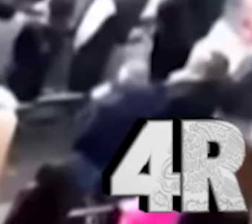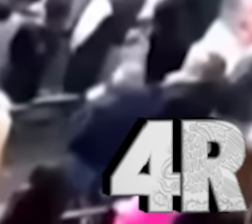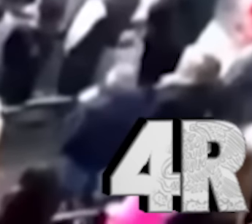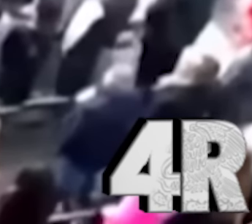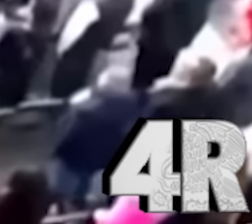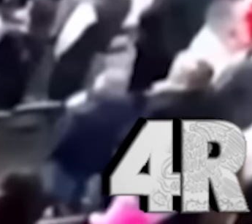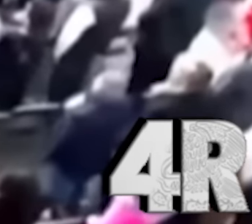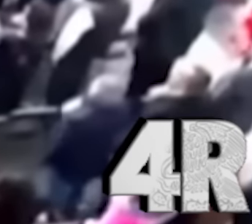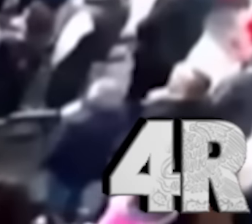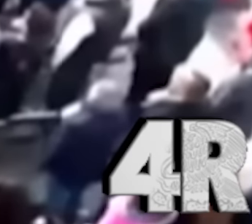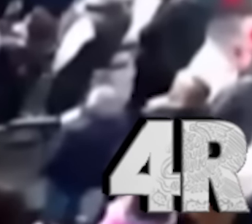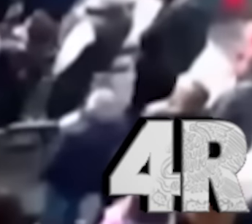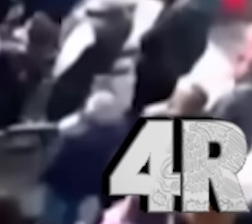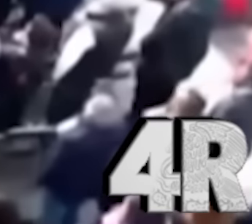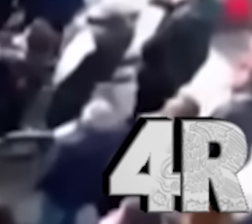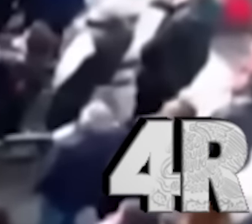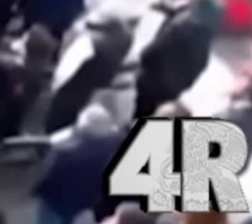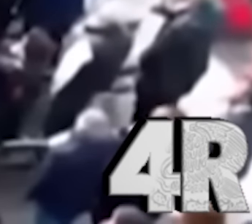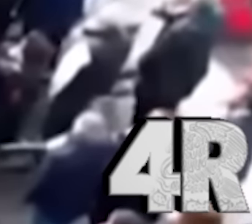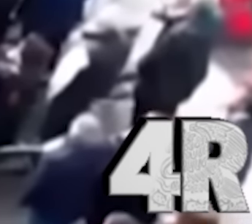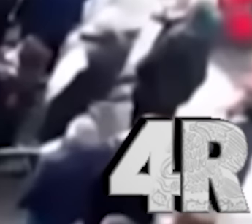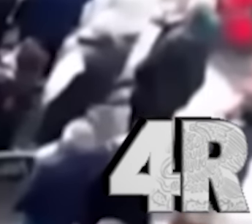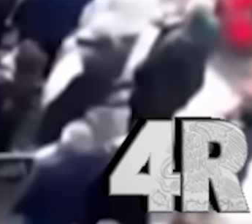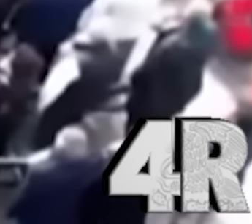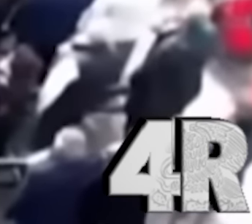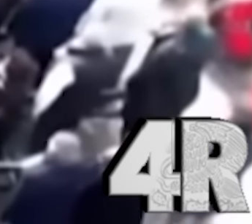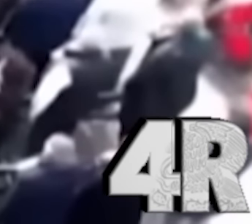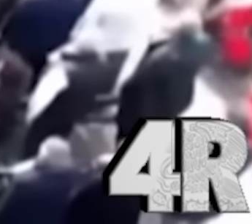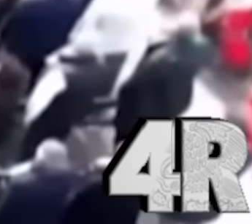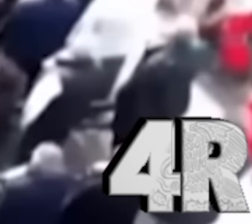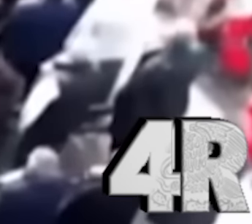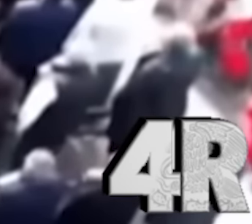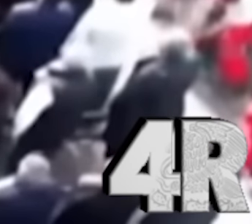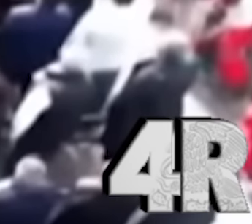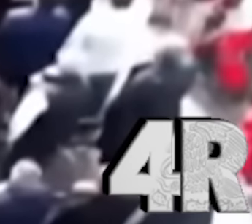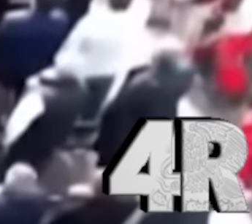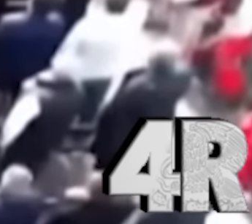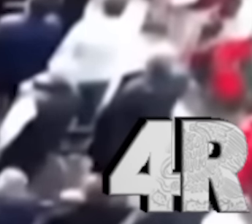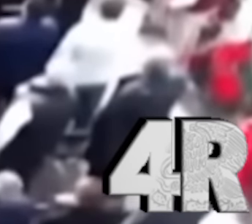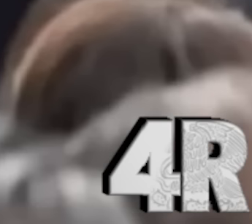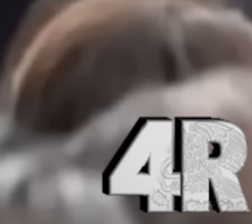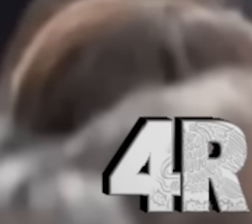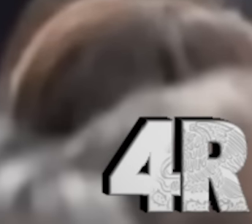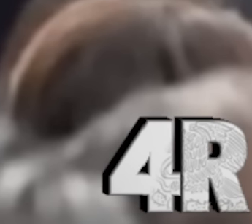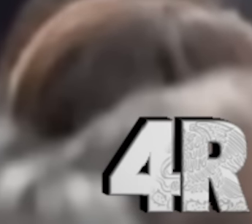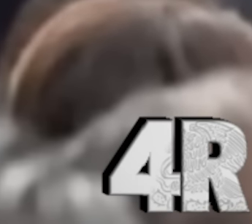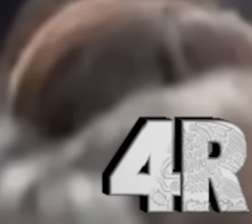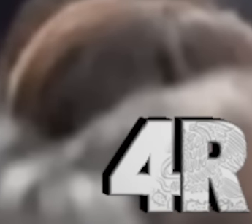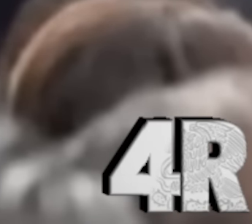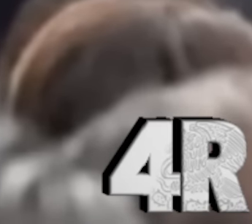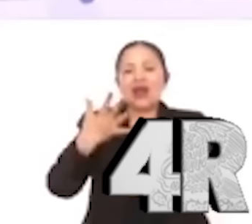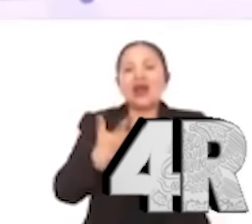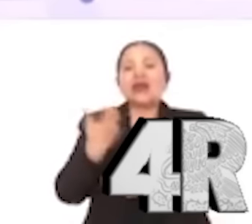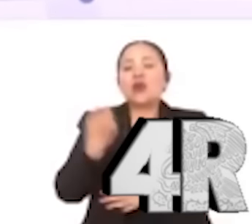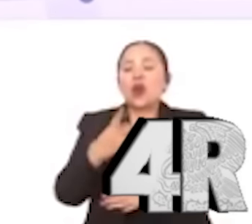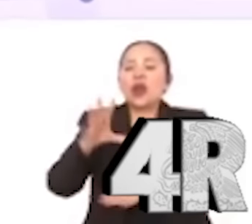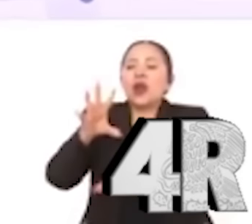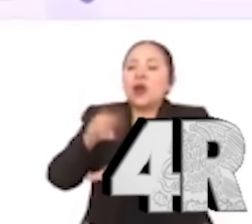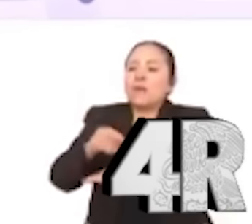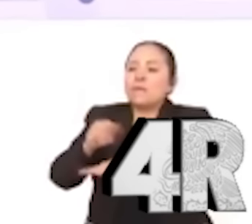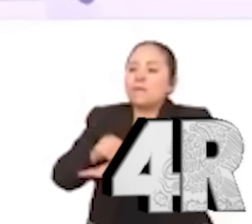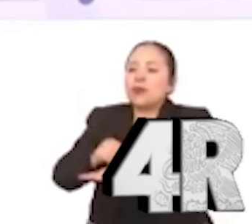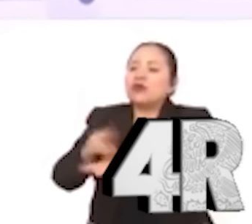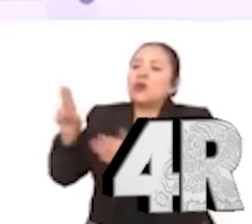¿Ustedes creen que vayan a ser capturados estos miembros del cártel? Dejen todos sus comentarios acá abajo y abramos el debate. Y pues